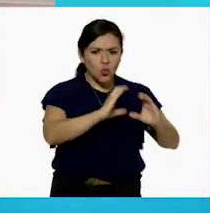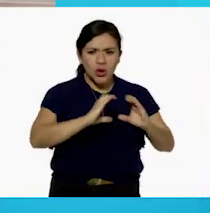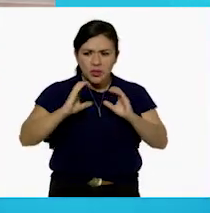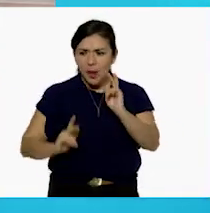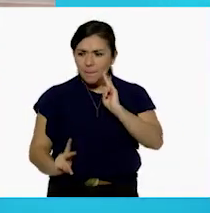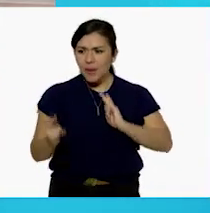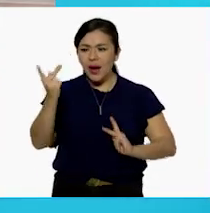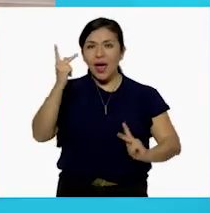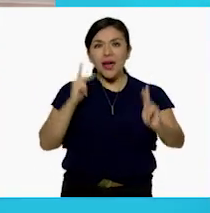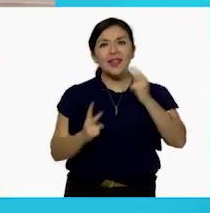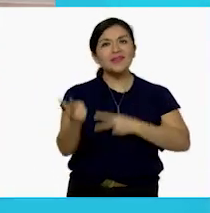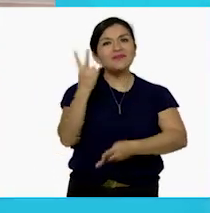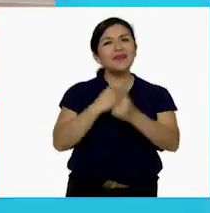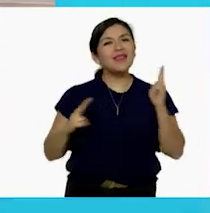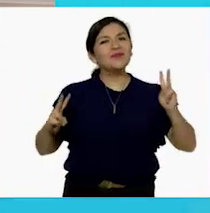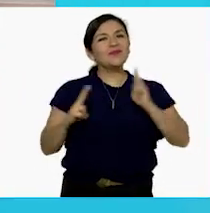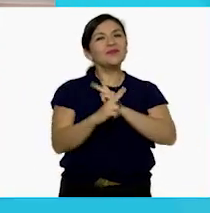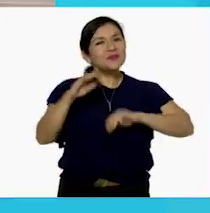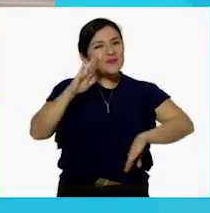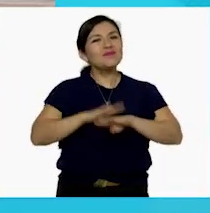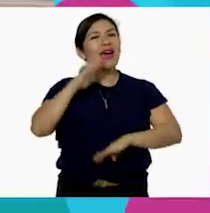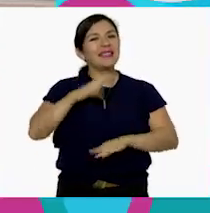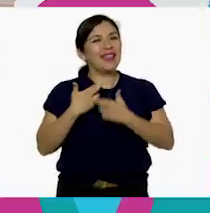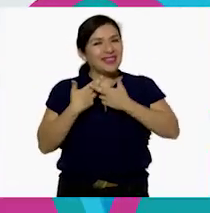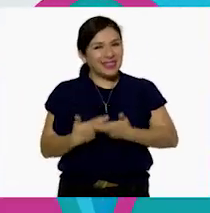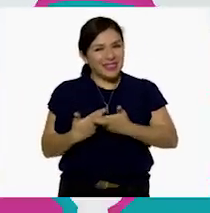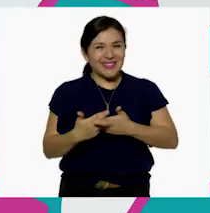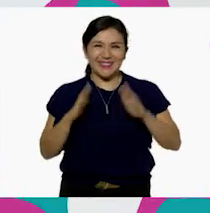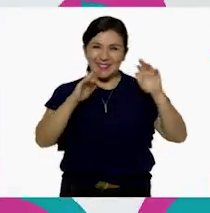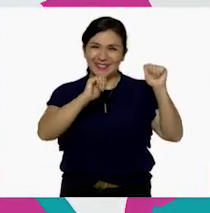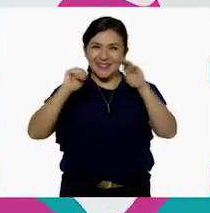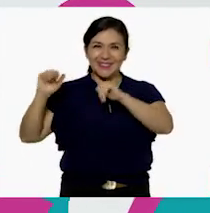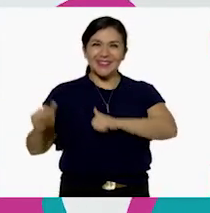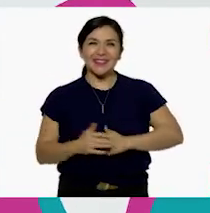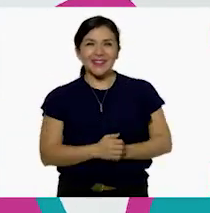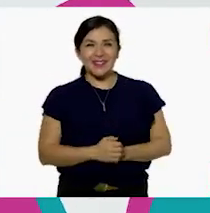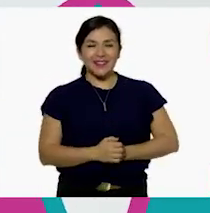cuidemos, más oxígeno tendremos. ¡Hasta la próxima!